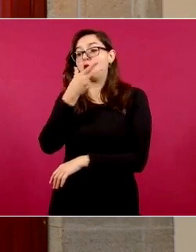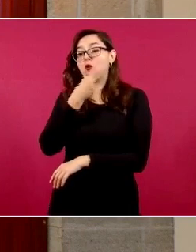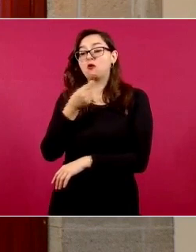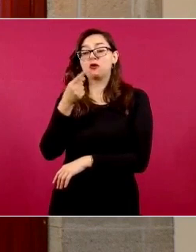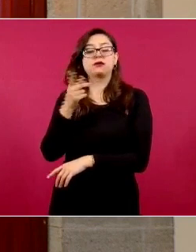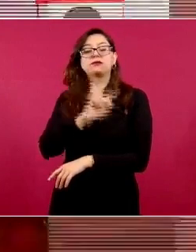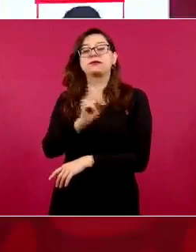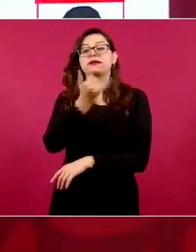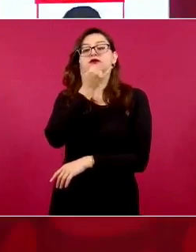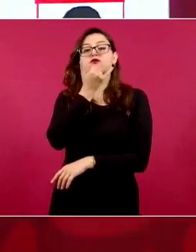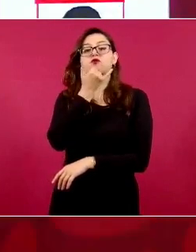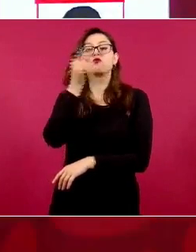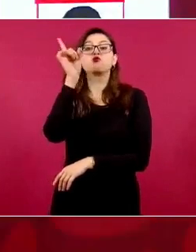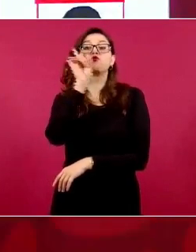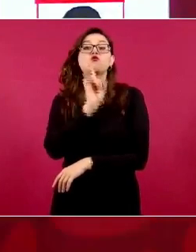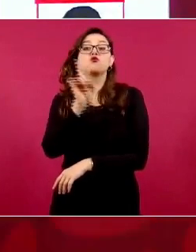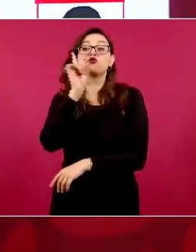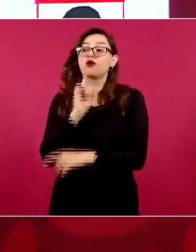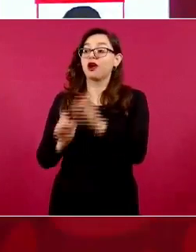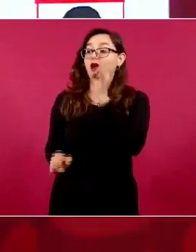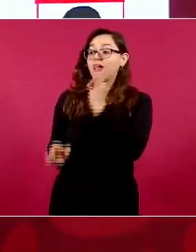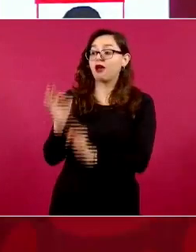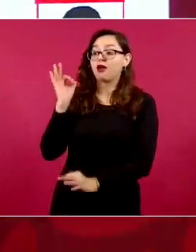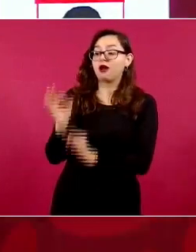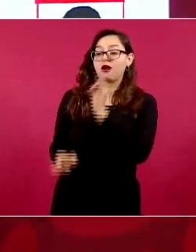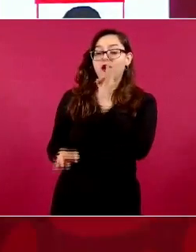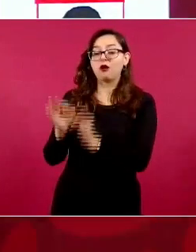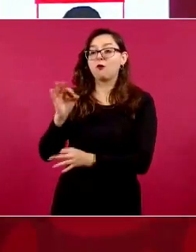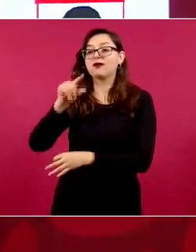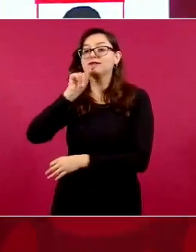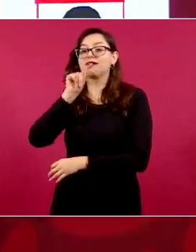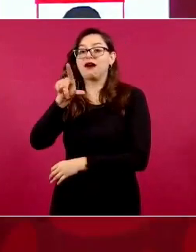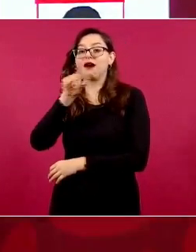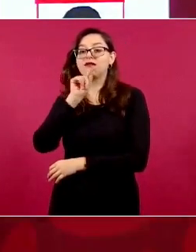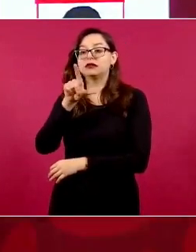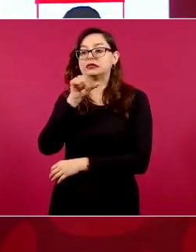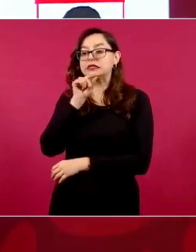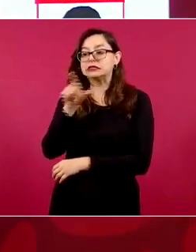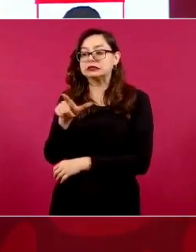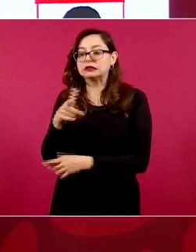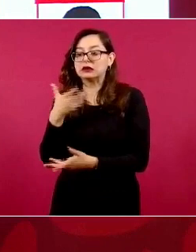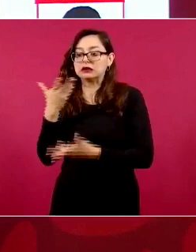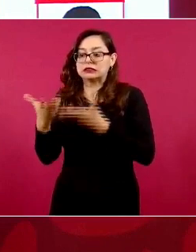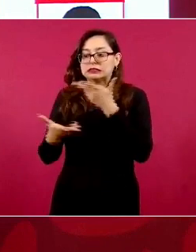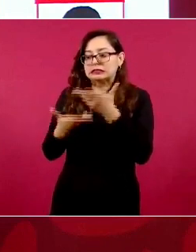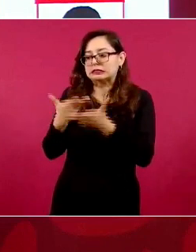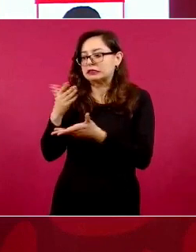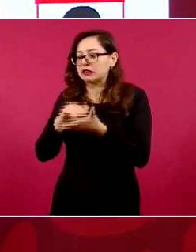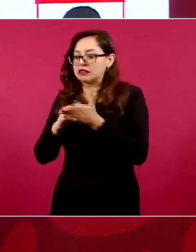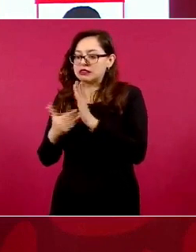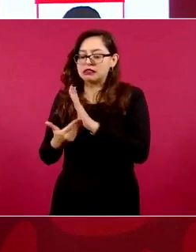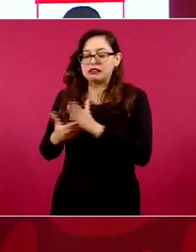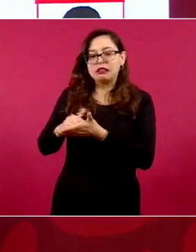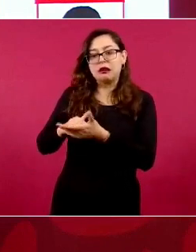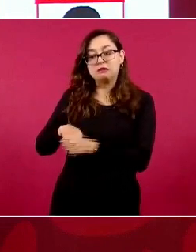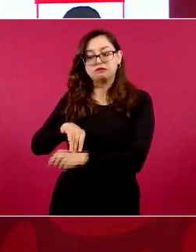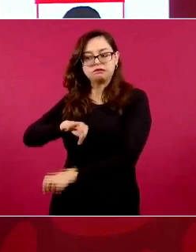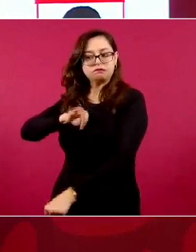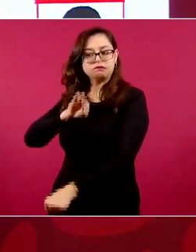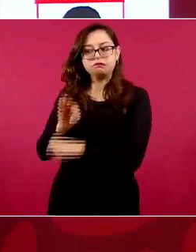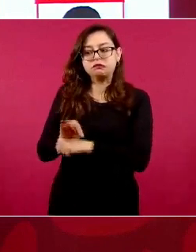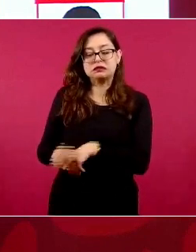jueza 1 de procesos penales del Estado de Jalisco solicitó poner en libertad inmediata a este